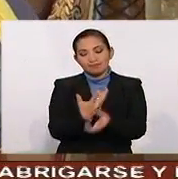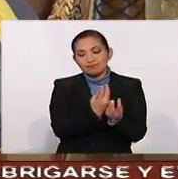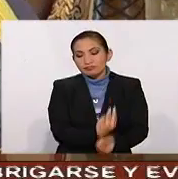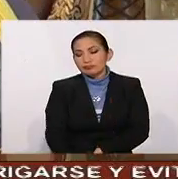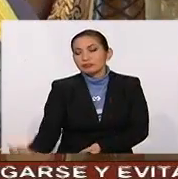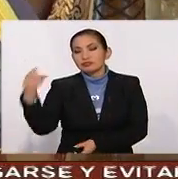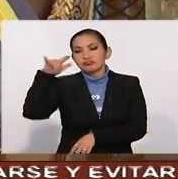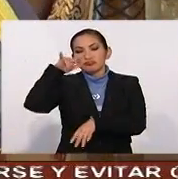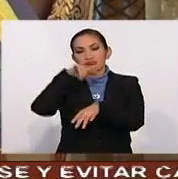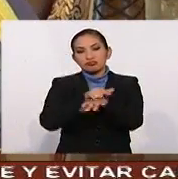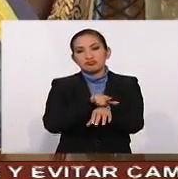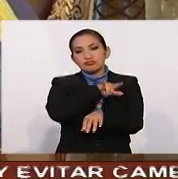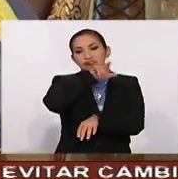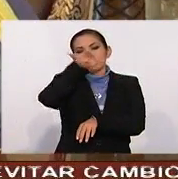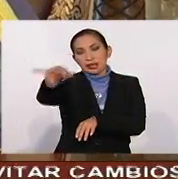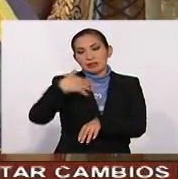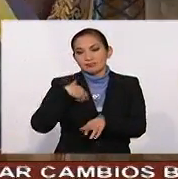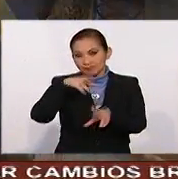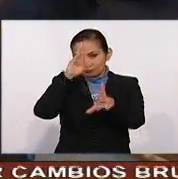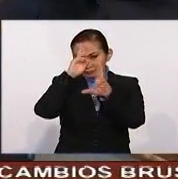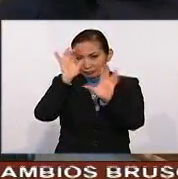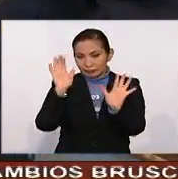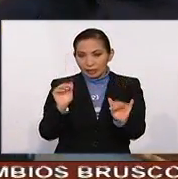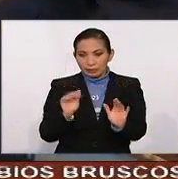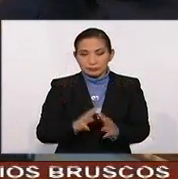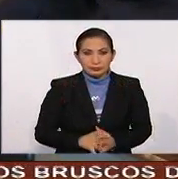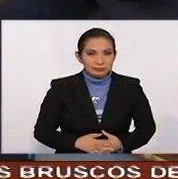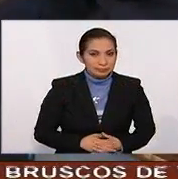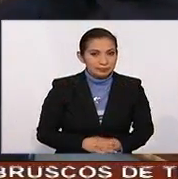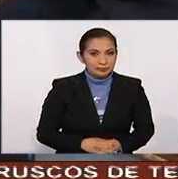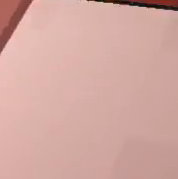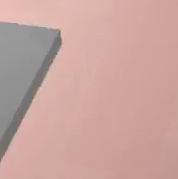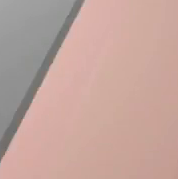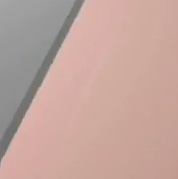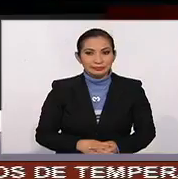al aeropuerto en donde se realizó la ceremonia de despedida.